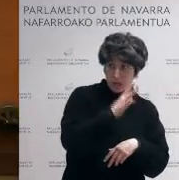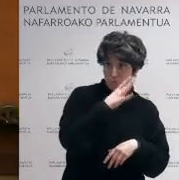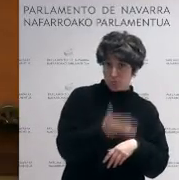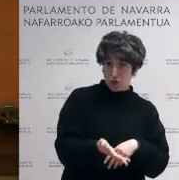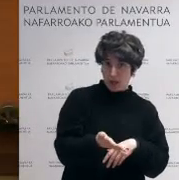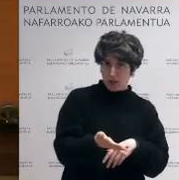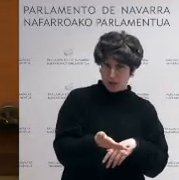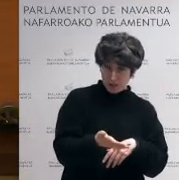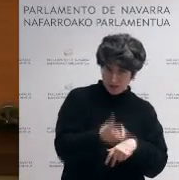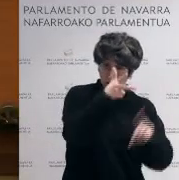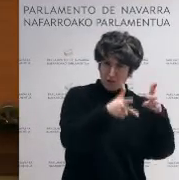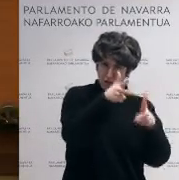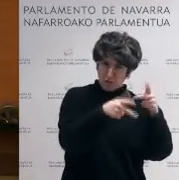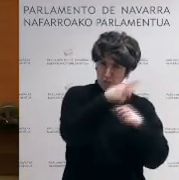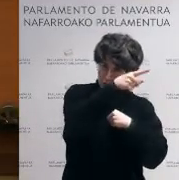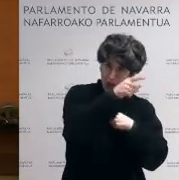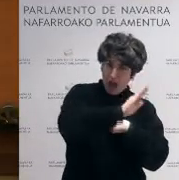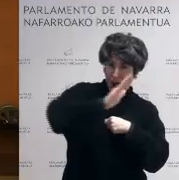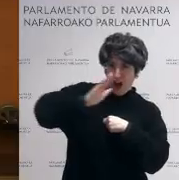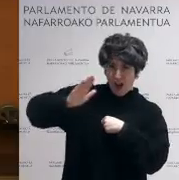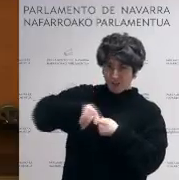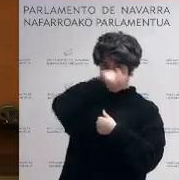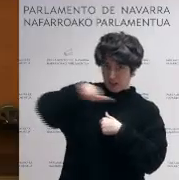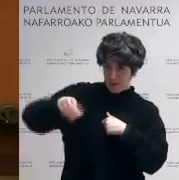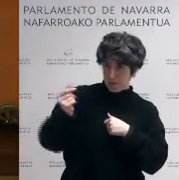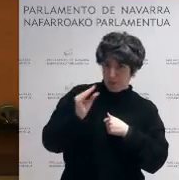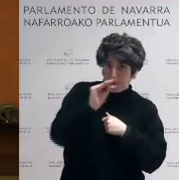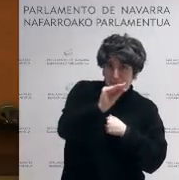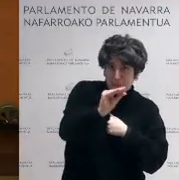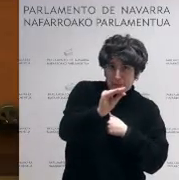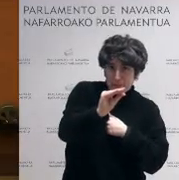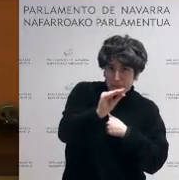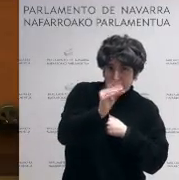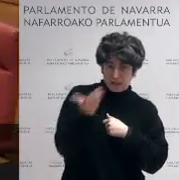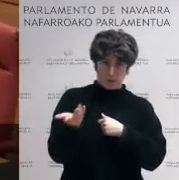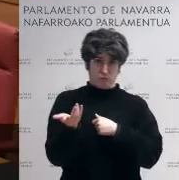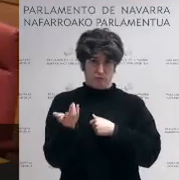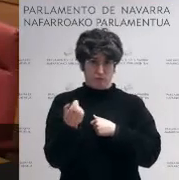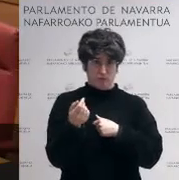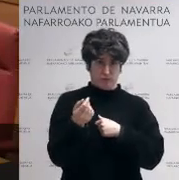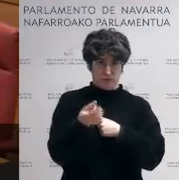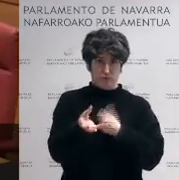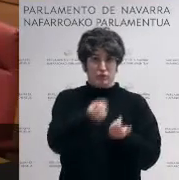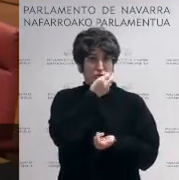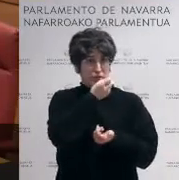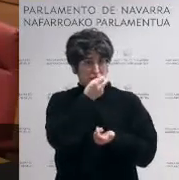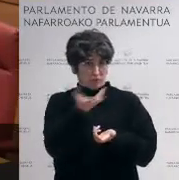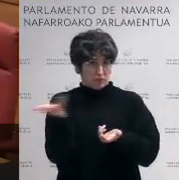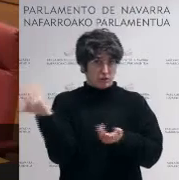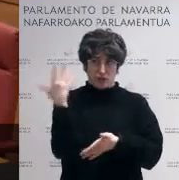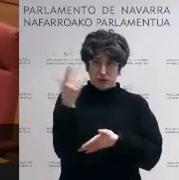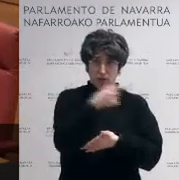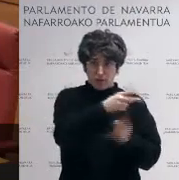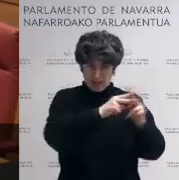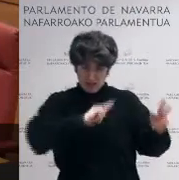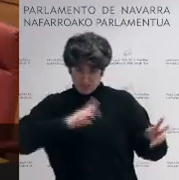rentas bajas? Señores de Geroa Bai, señores del PNV, salgan aquí y respóndanme. ¿Hay que hacer modificaciones y ajustes para